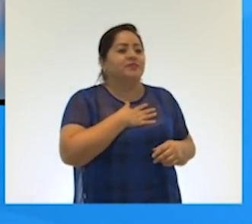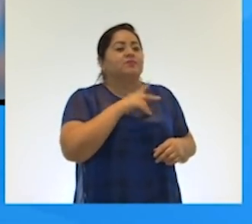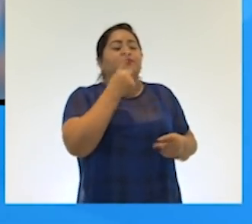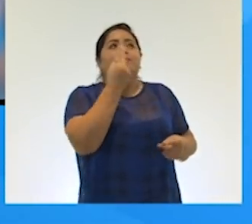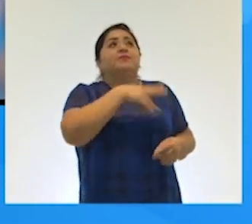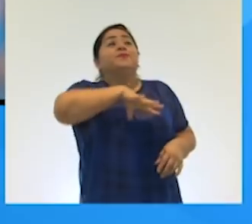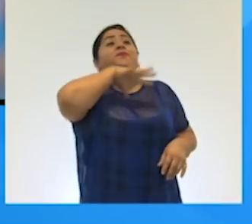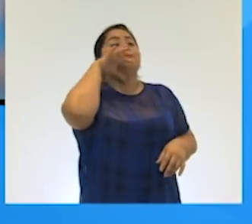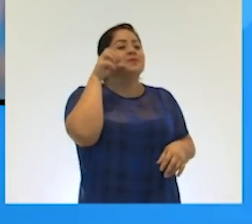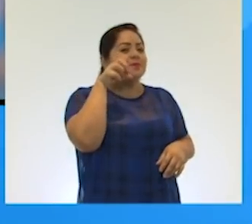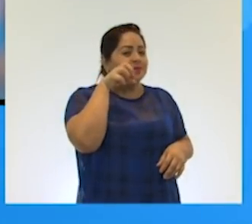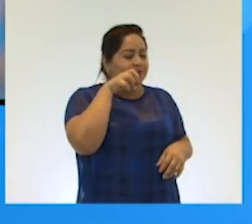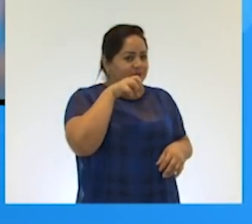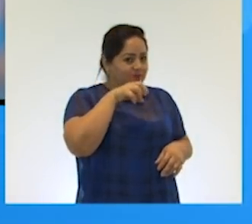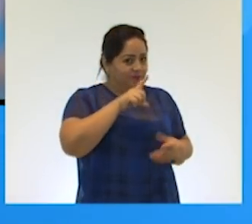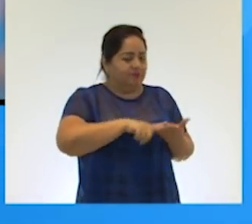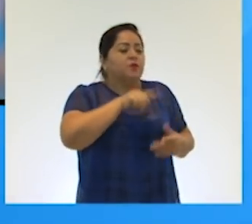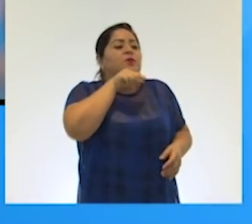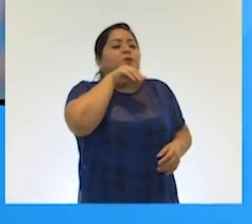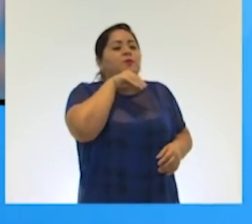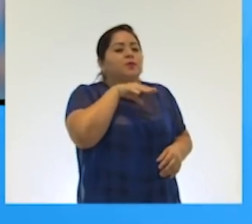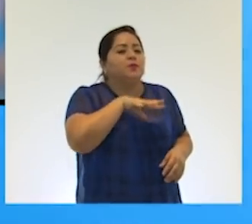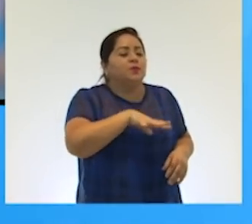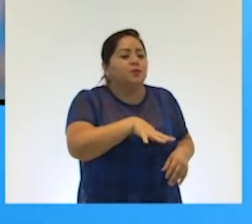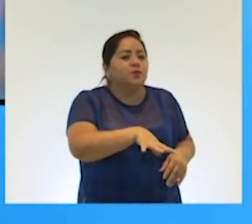Inhala. Exhala.